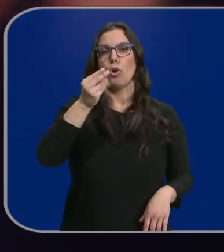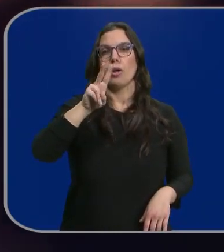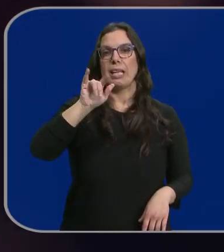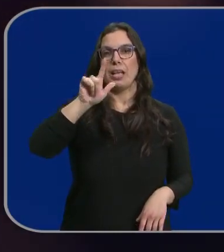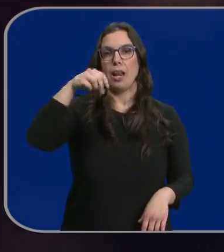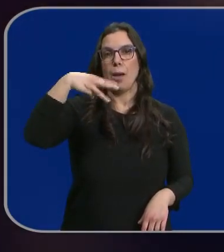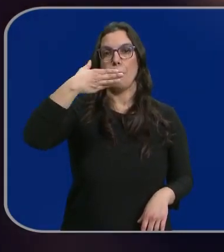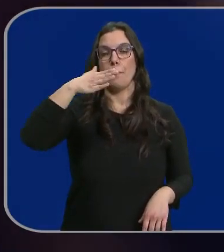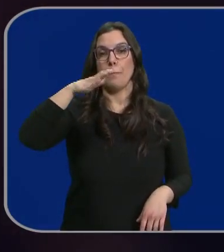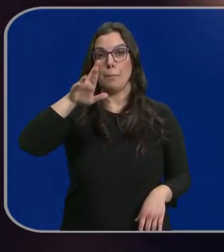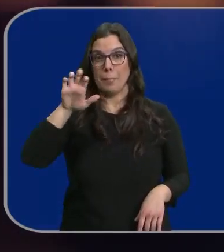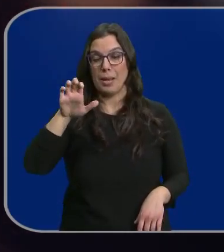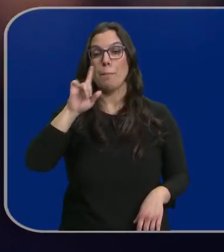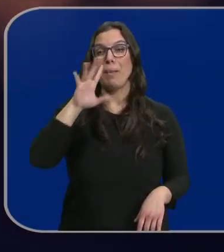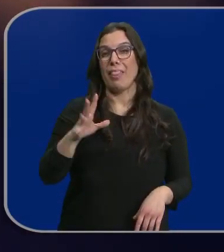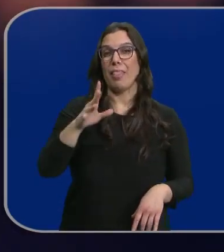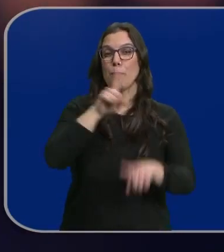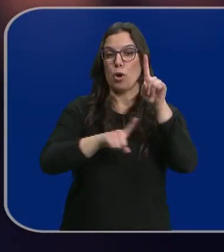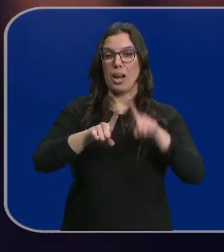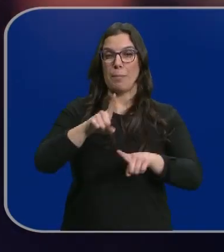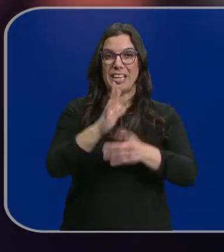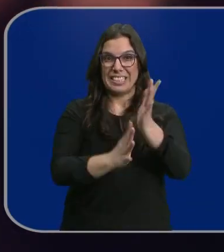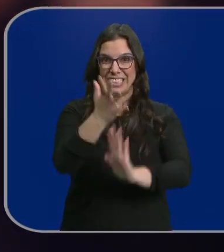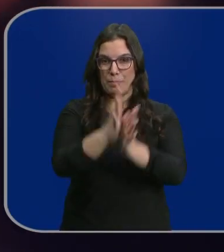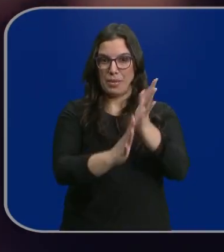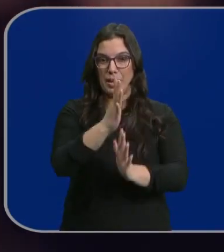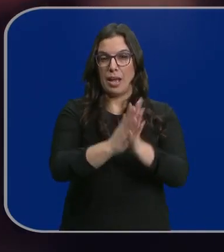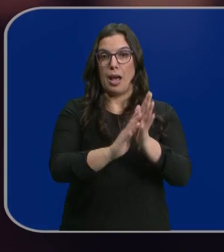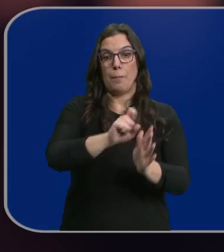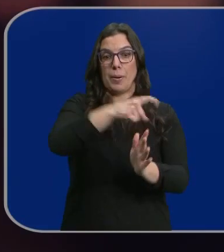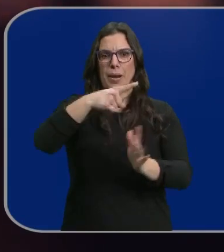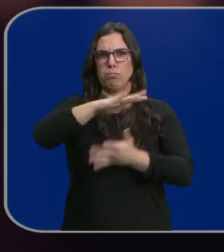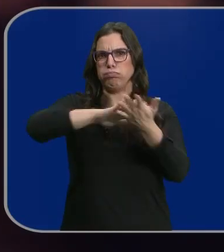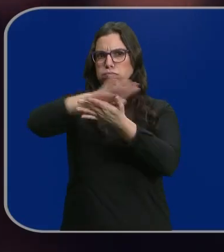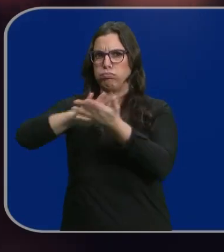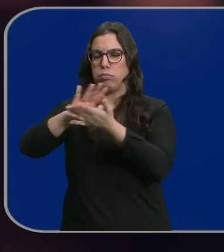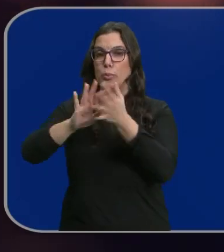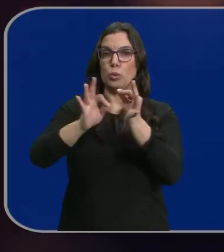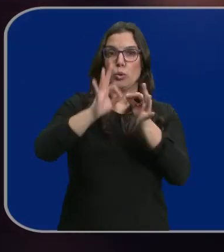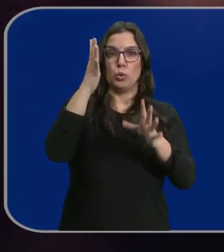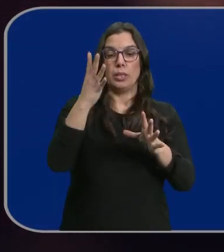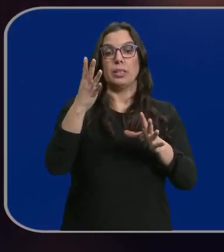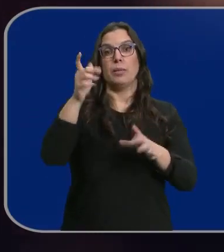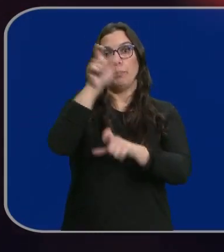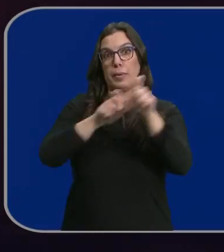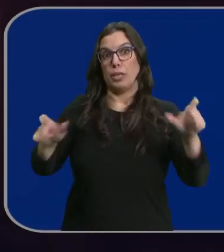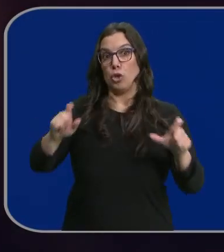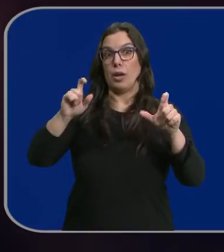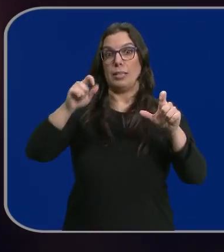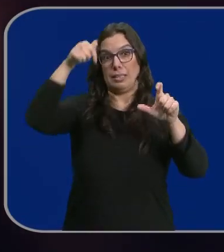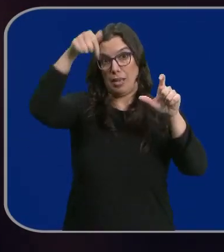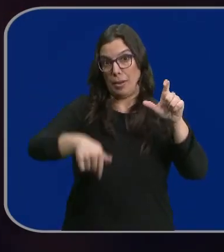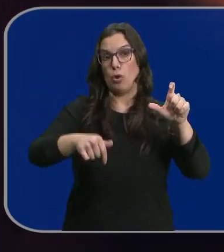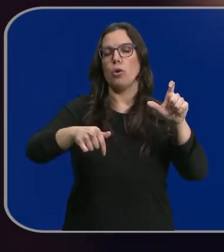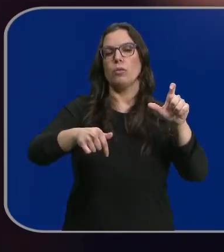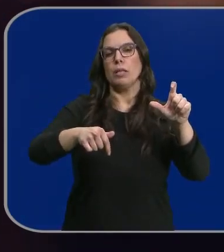origen estuvo en la chimenea de la vivienda. Las llamas arrasaron por completo la primera planta, pero afortunadamente los propietarios estaban en el piso de